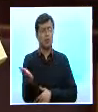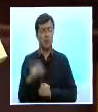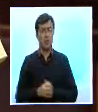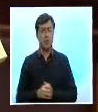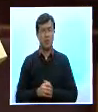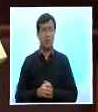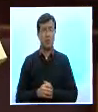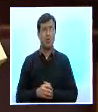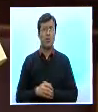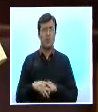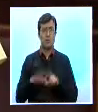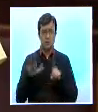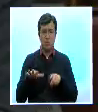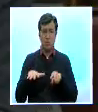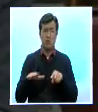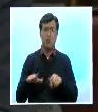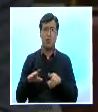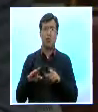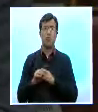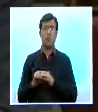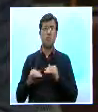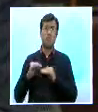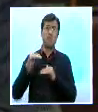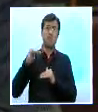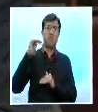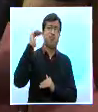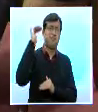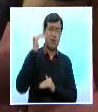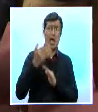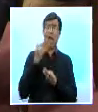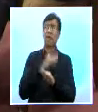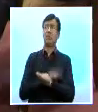seis veces más estamos hablando de que ha crecido la de lo que usted tiene así